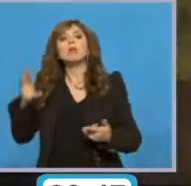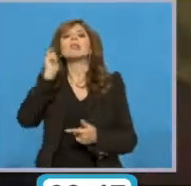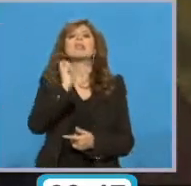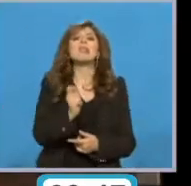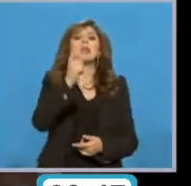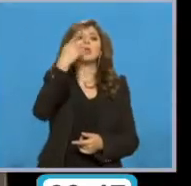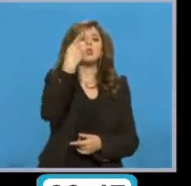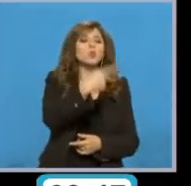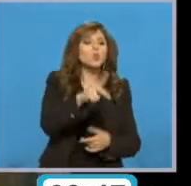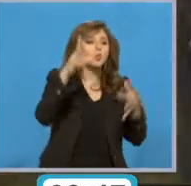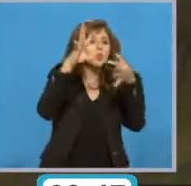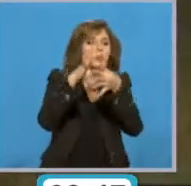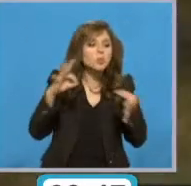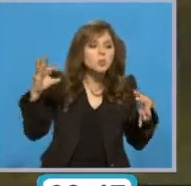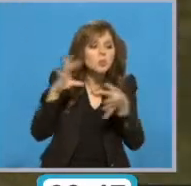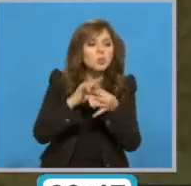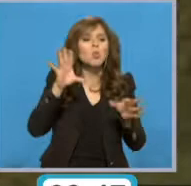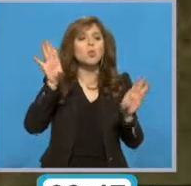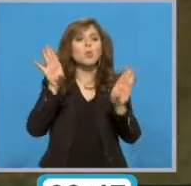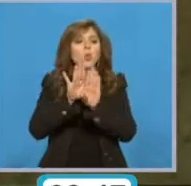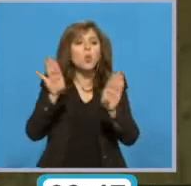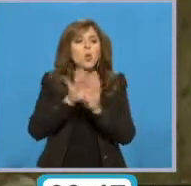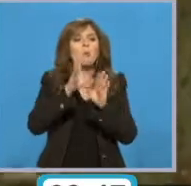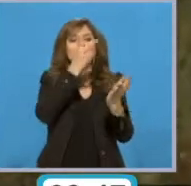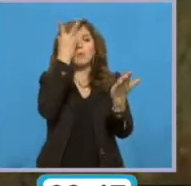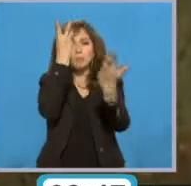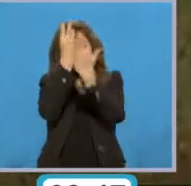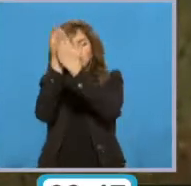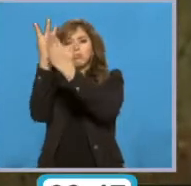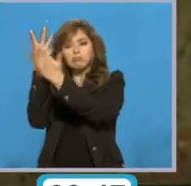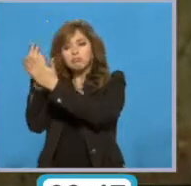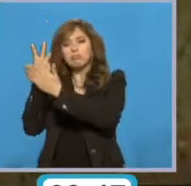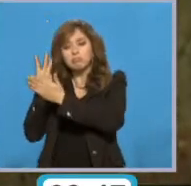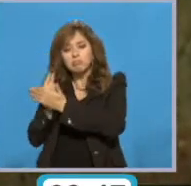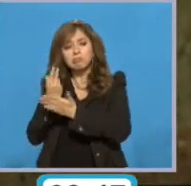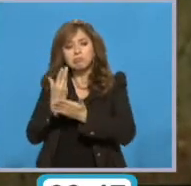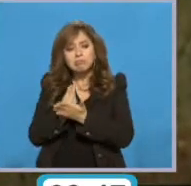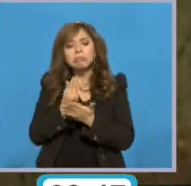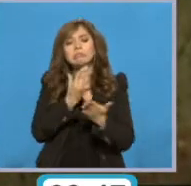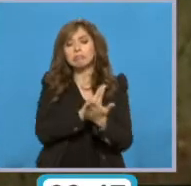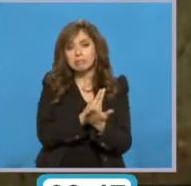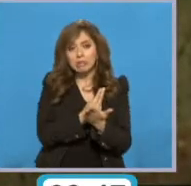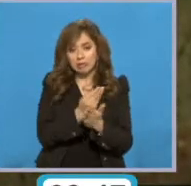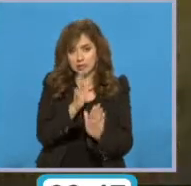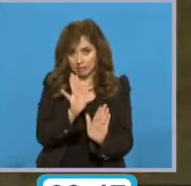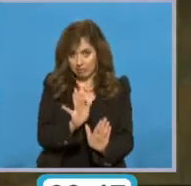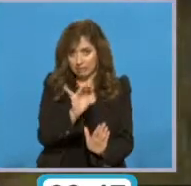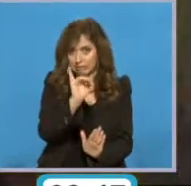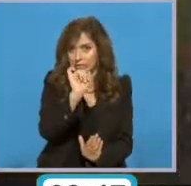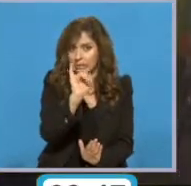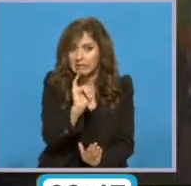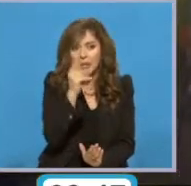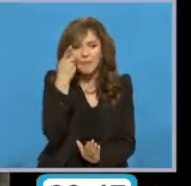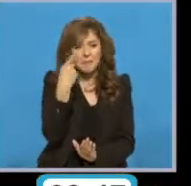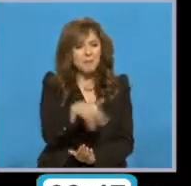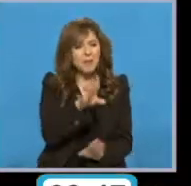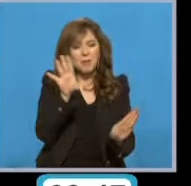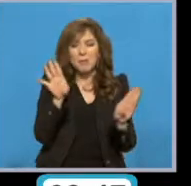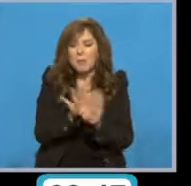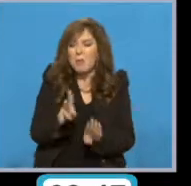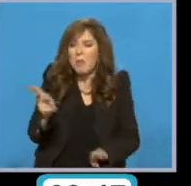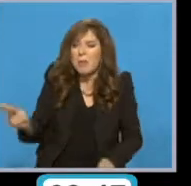problemas de la historia de sus restauraciones. Claro. Sí. Y bueno, además, sí, una de lo que es muy enigmático en el caso de